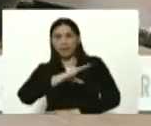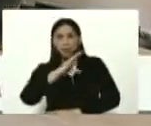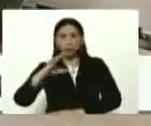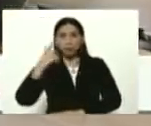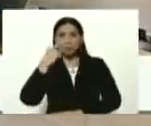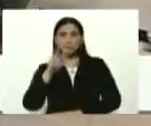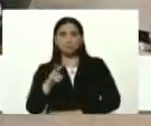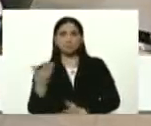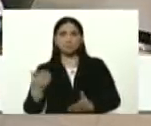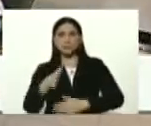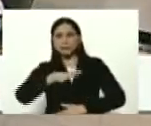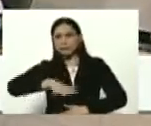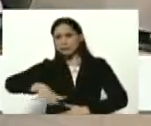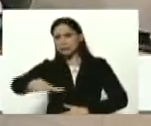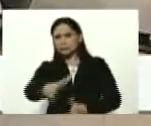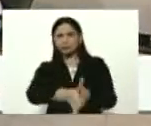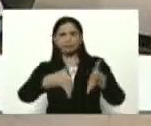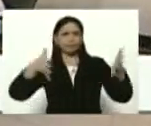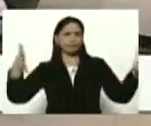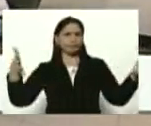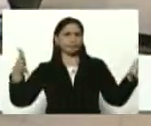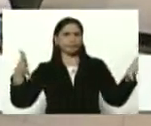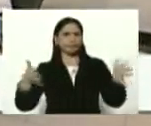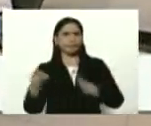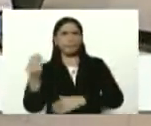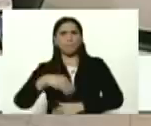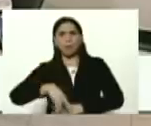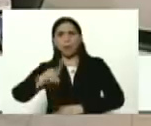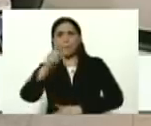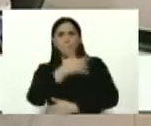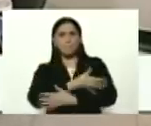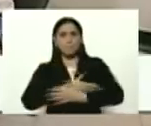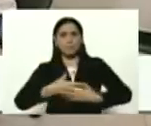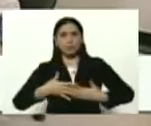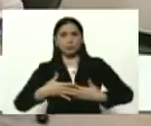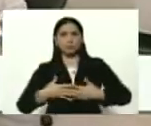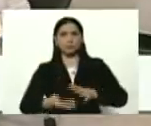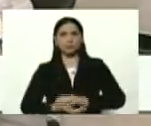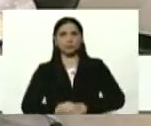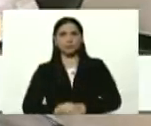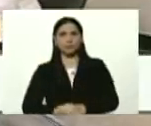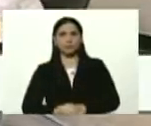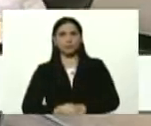y esa sabana gigantesca ya poblada por más de 1 millón de